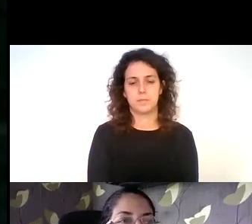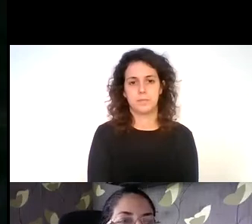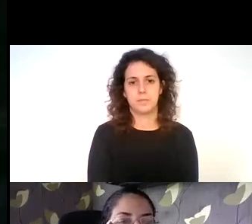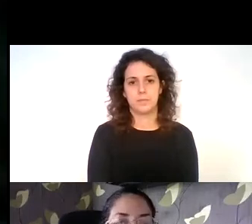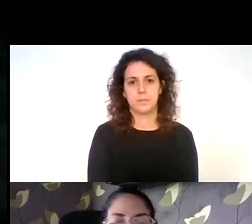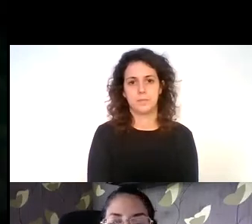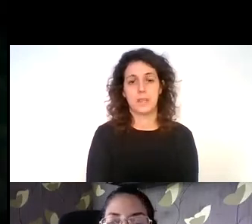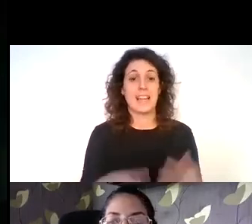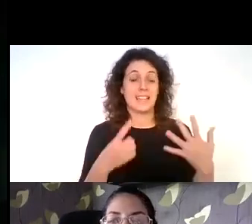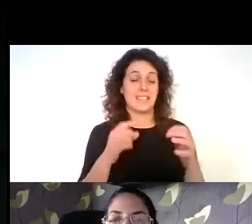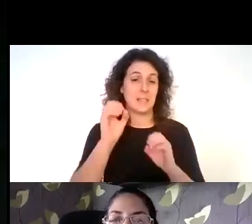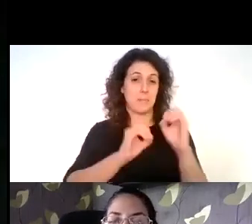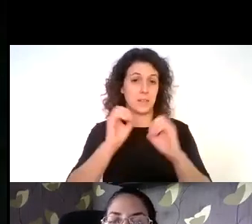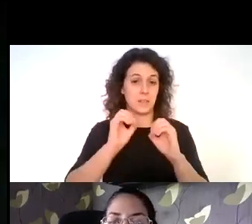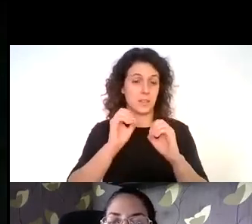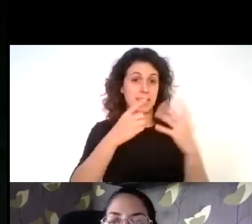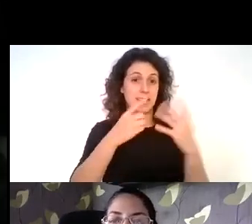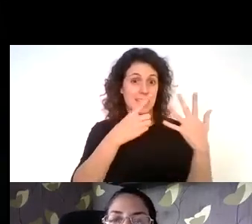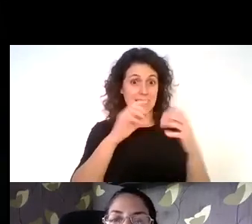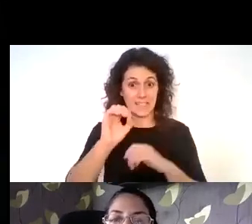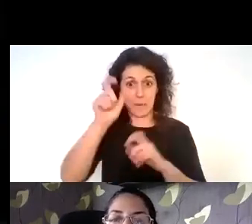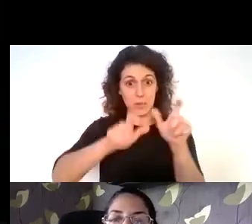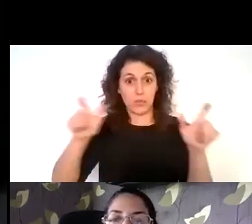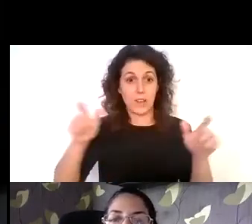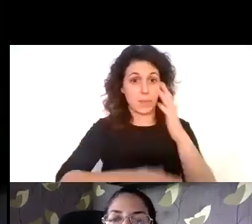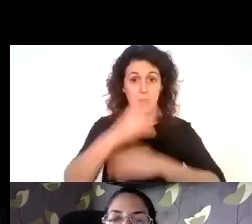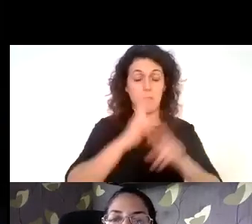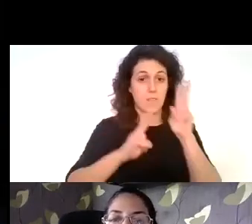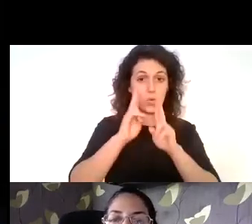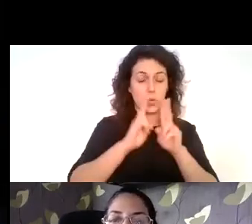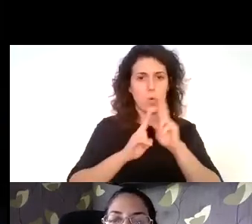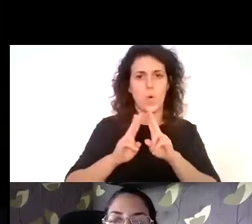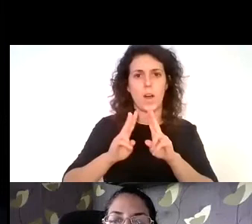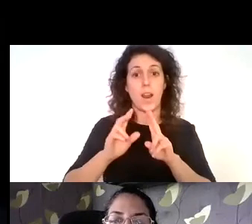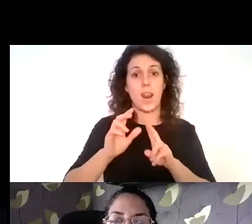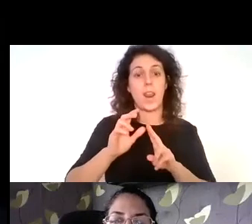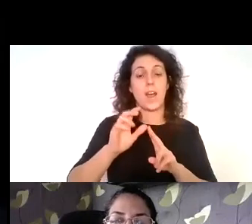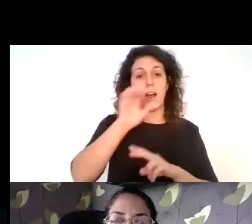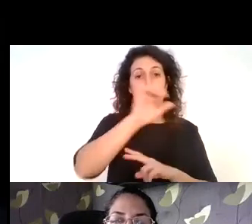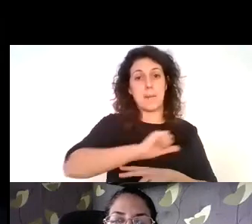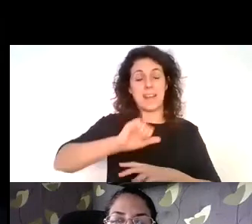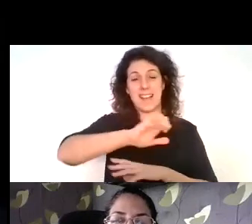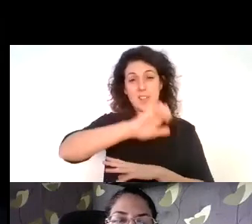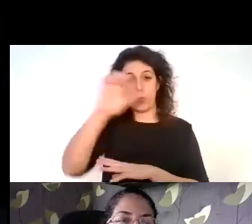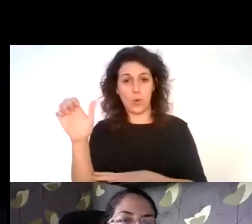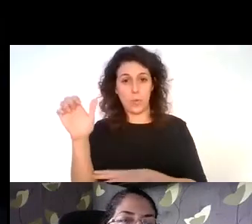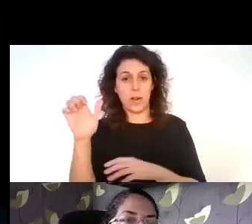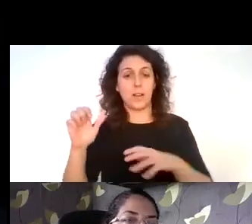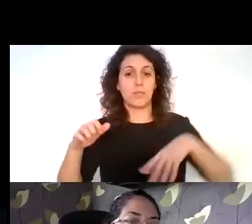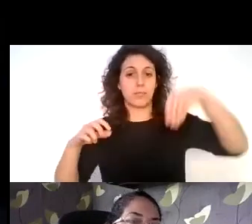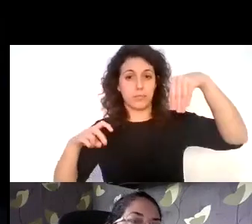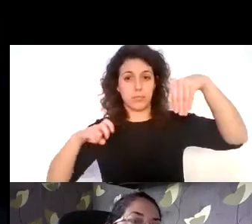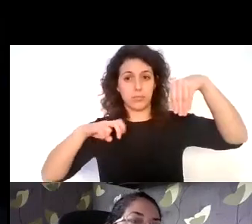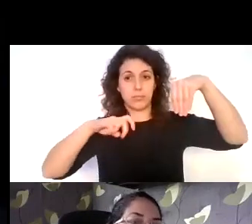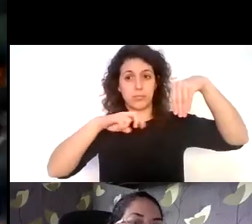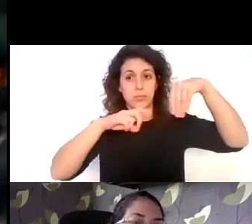Unas 60 personas con discapacidad visual procedentes de 6 países de América y Europa se adentraron por los senderos del imponente volcán Barú con el